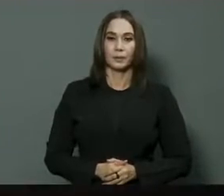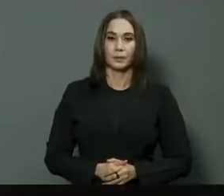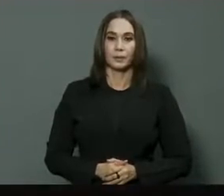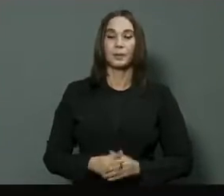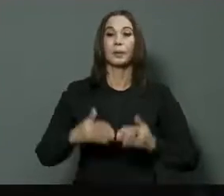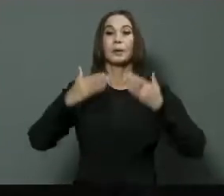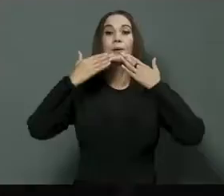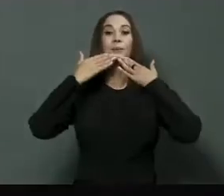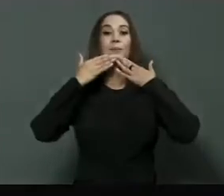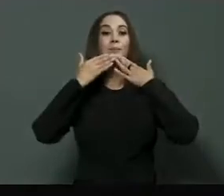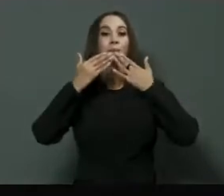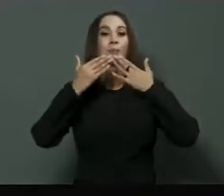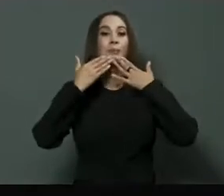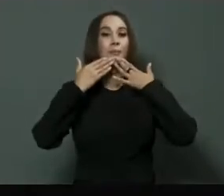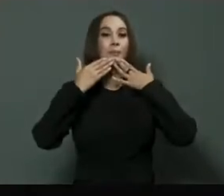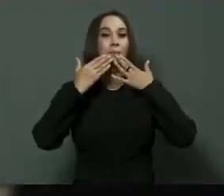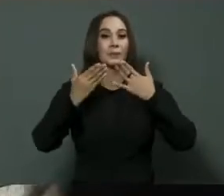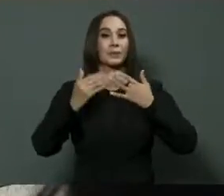Muchísimas gracias,